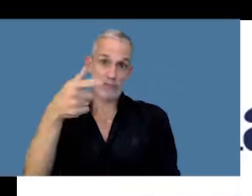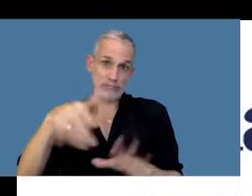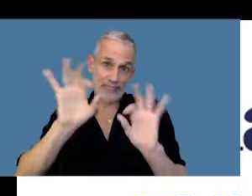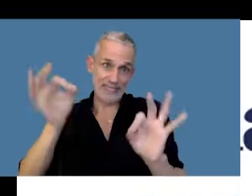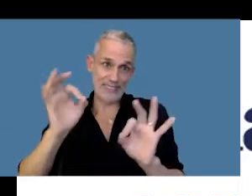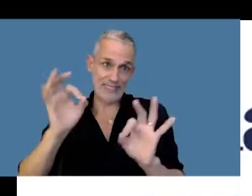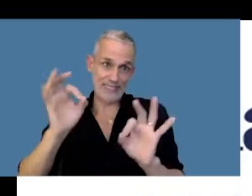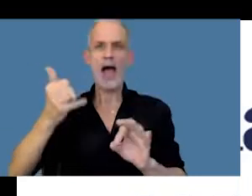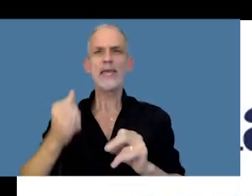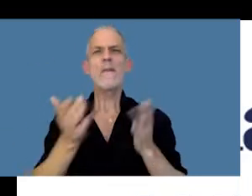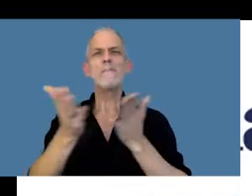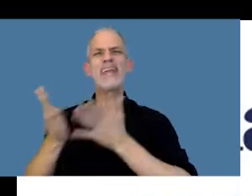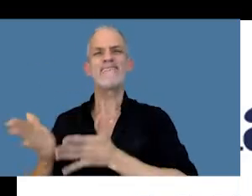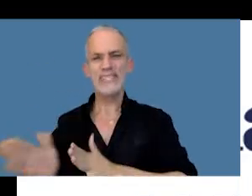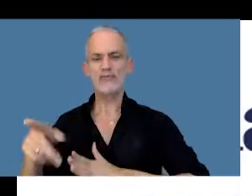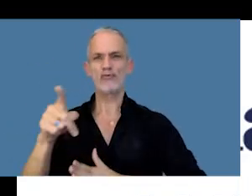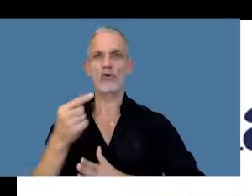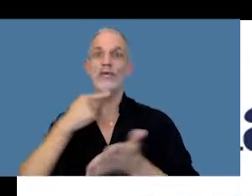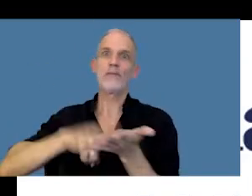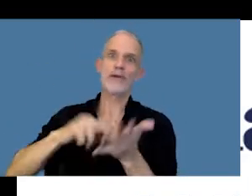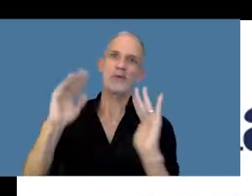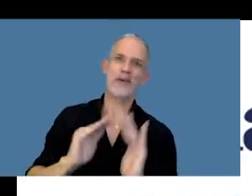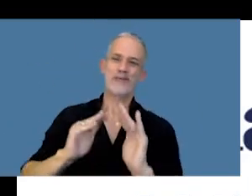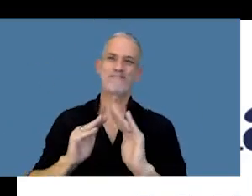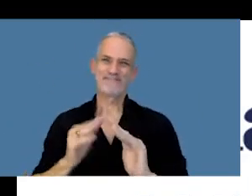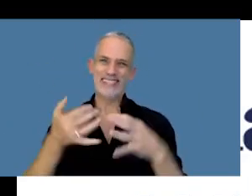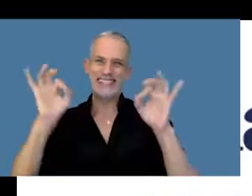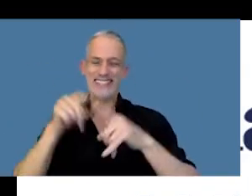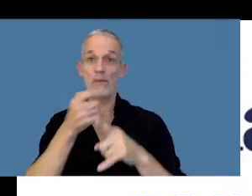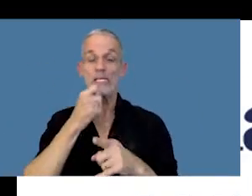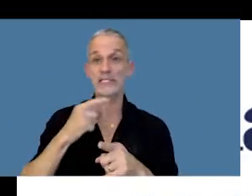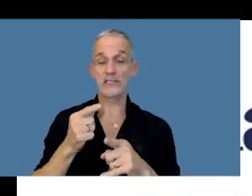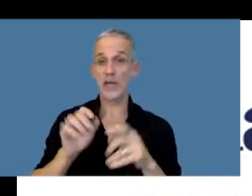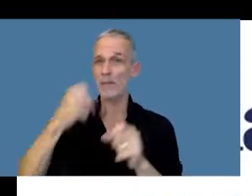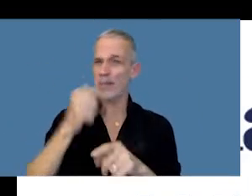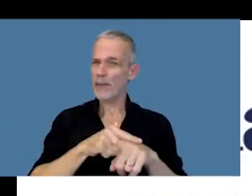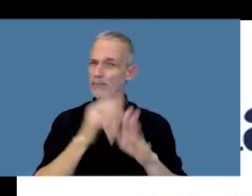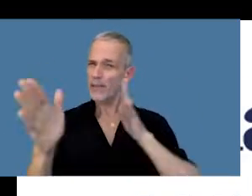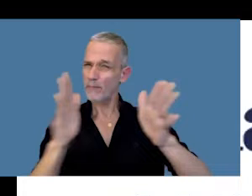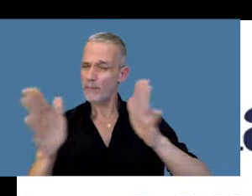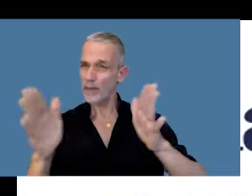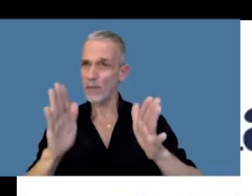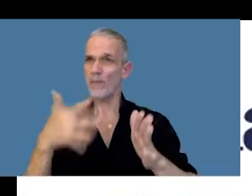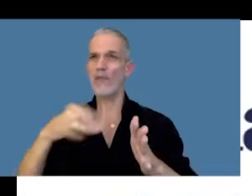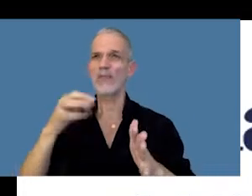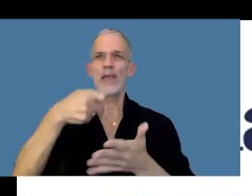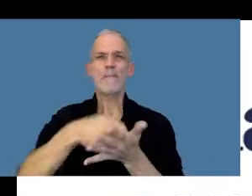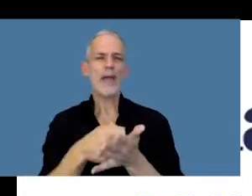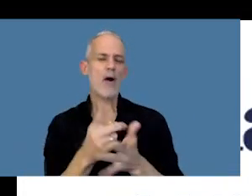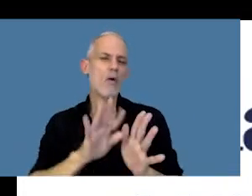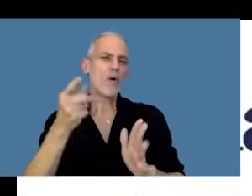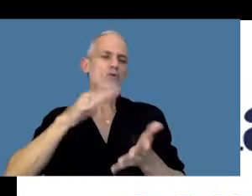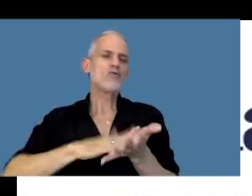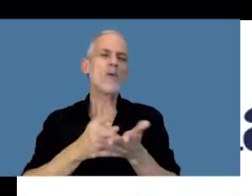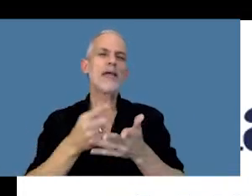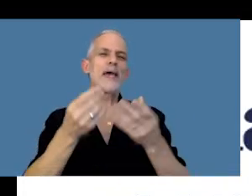una serie de beneficios impositivos. Los que se incorporaron en la primera parte tenían pago a cuenta de bienes